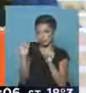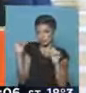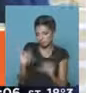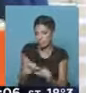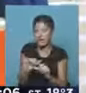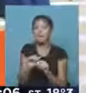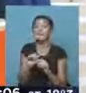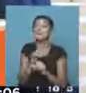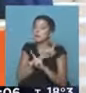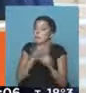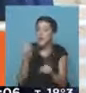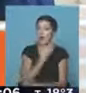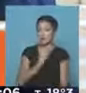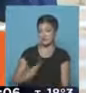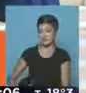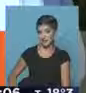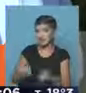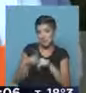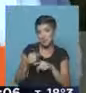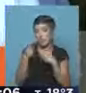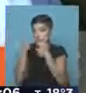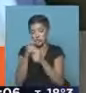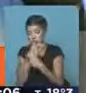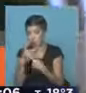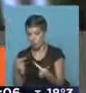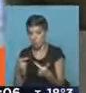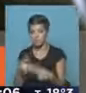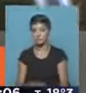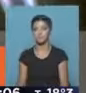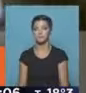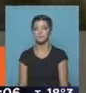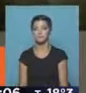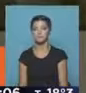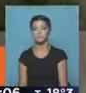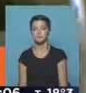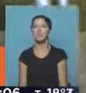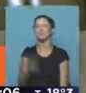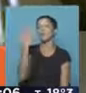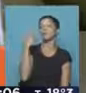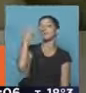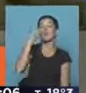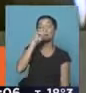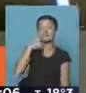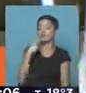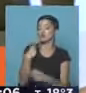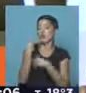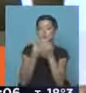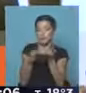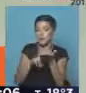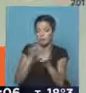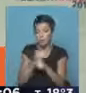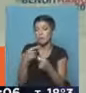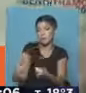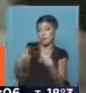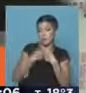contar siquiera con el apoyo del propio presidente François Hollande, quien tras renunciar a la reelección por su baja popularidad, reconoce la